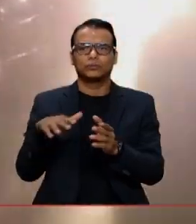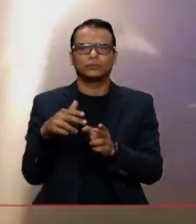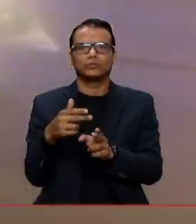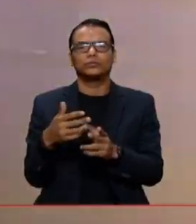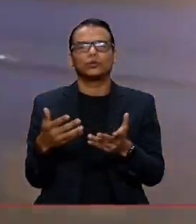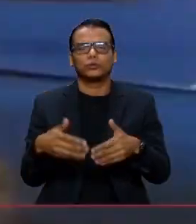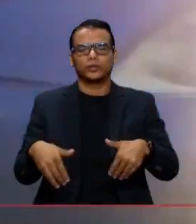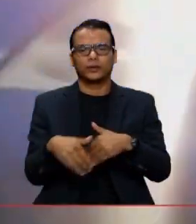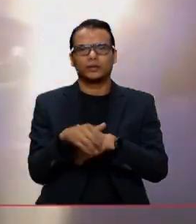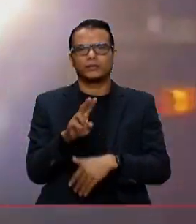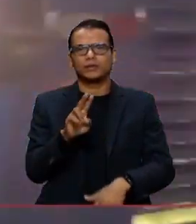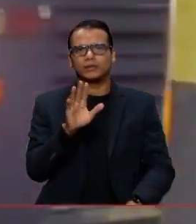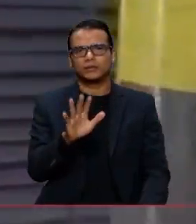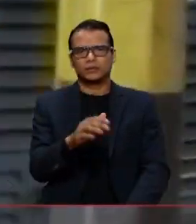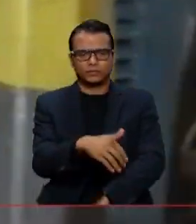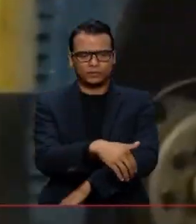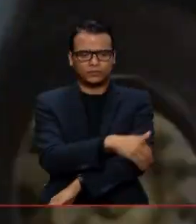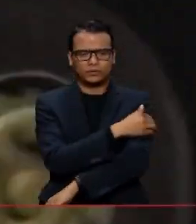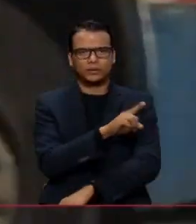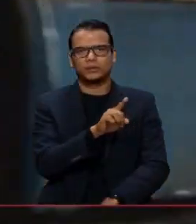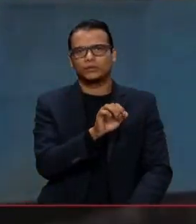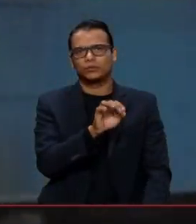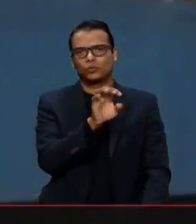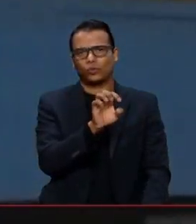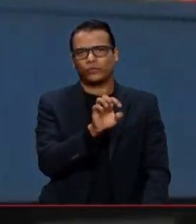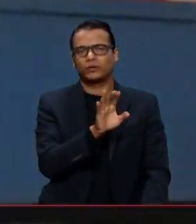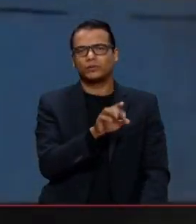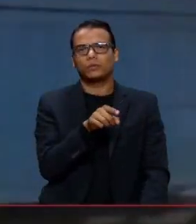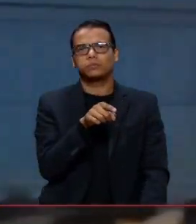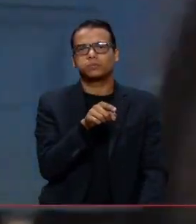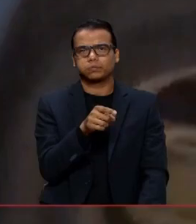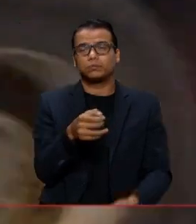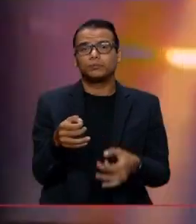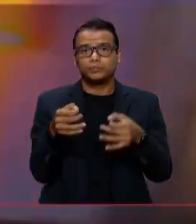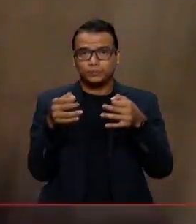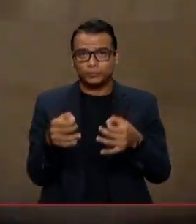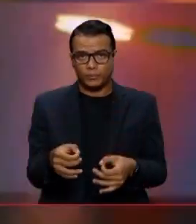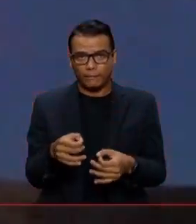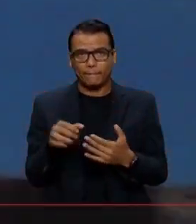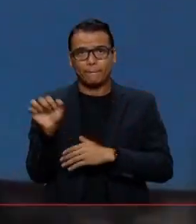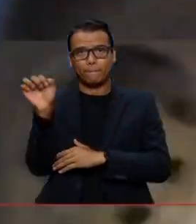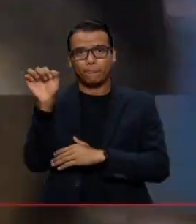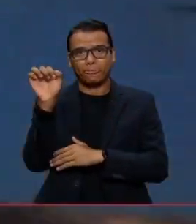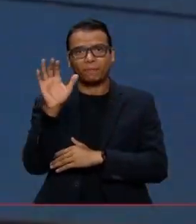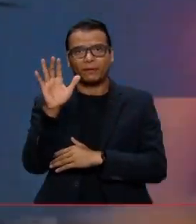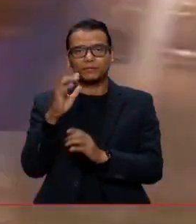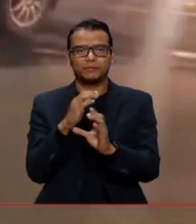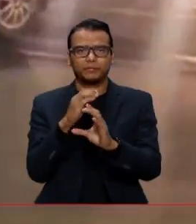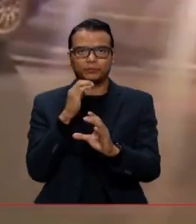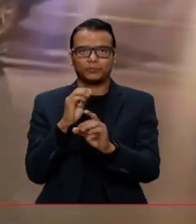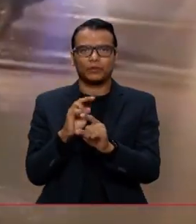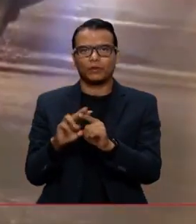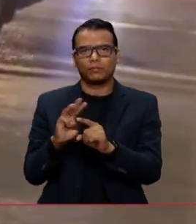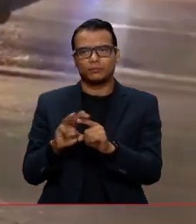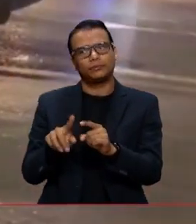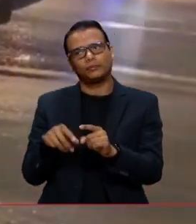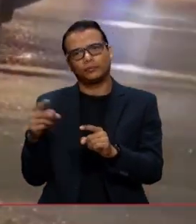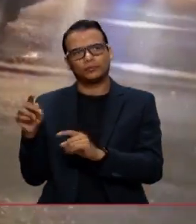calle 25 con carrera 109. En este caso resultan involucrados un vehículo del masivo y un